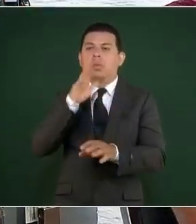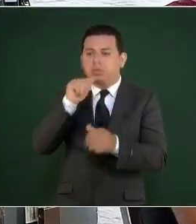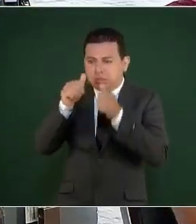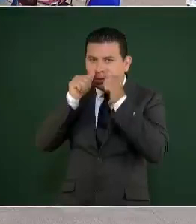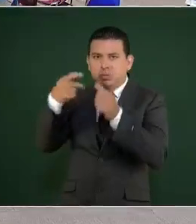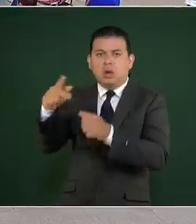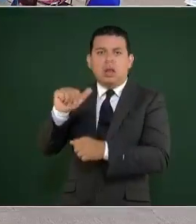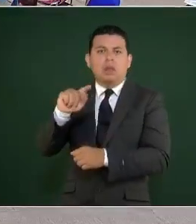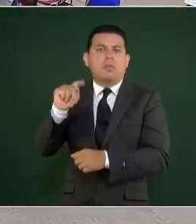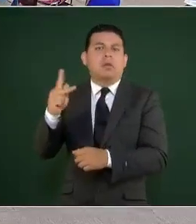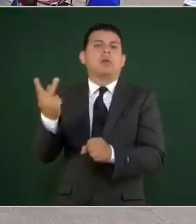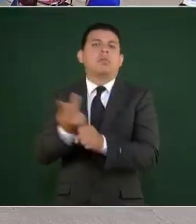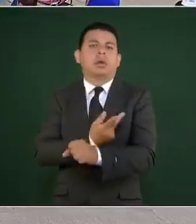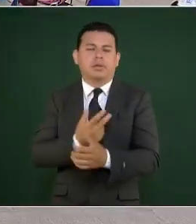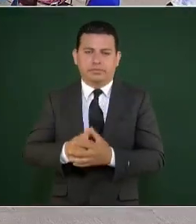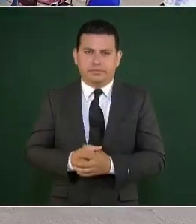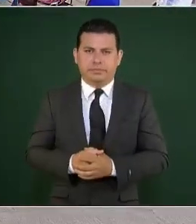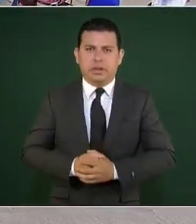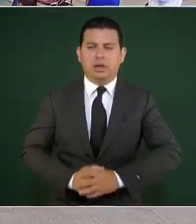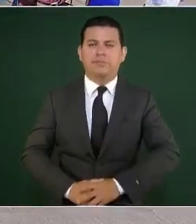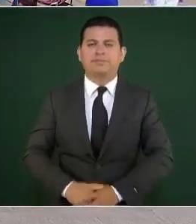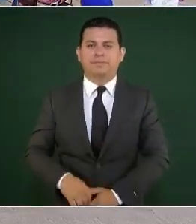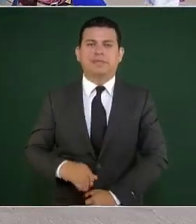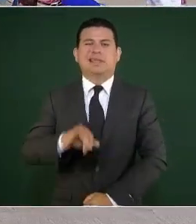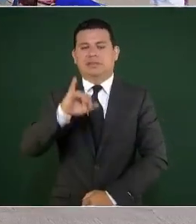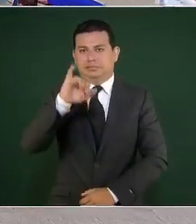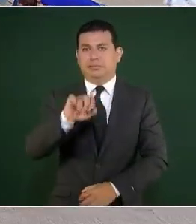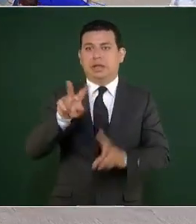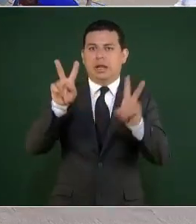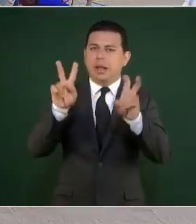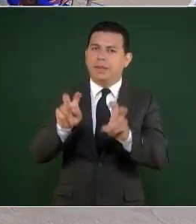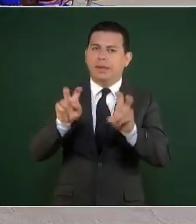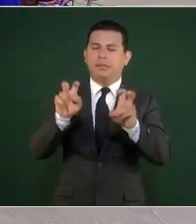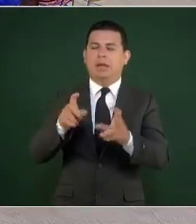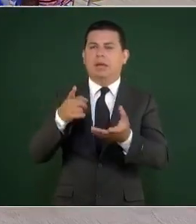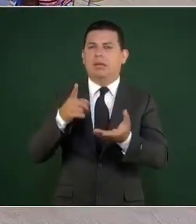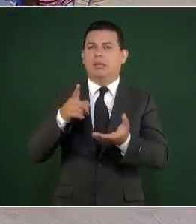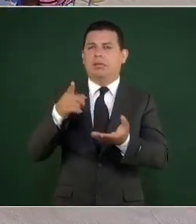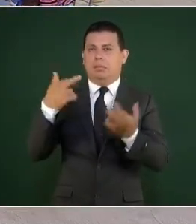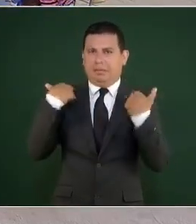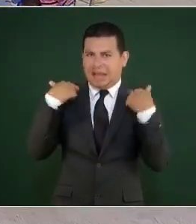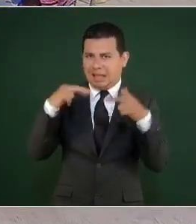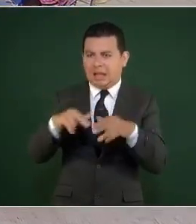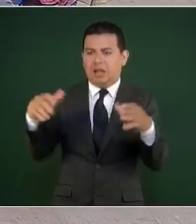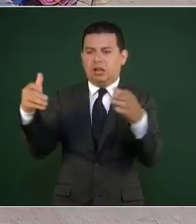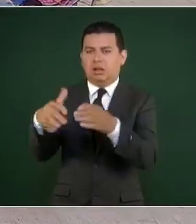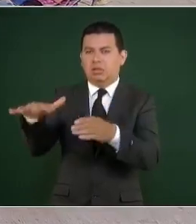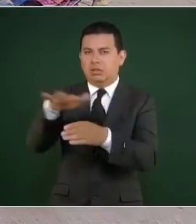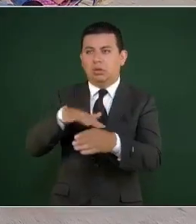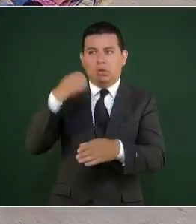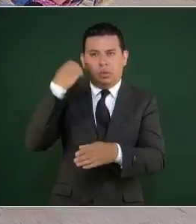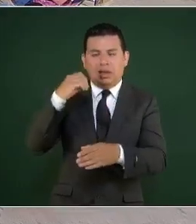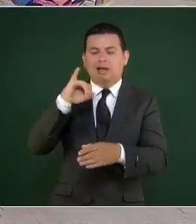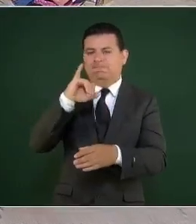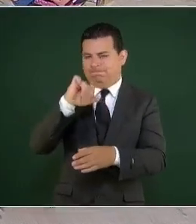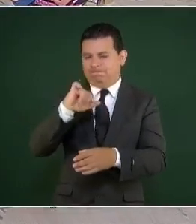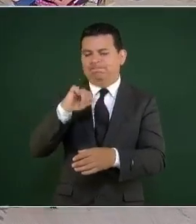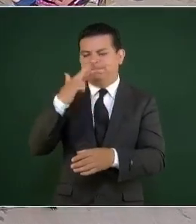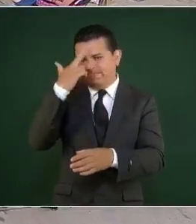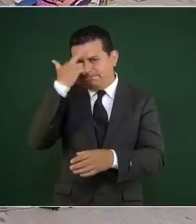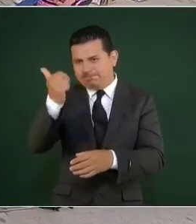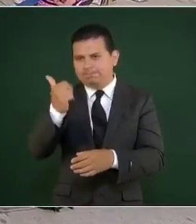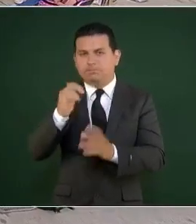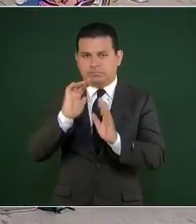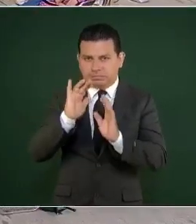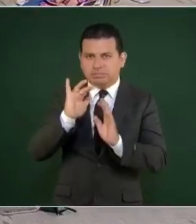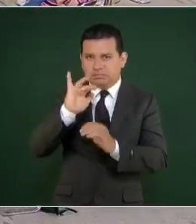laboral. Bueno, estamos viendo todo lo relacionado con los maestros de Oaxaca.